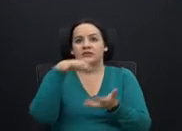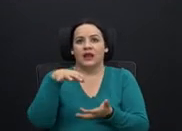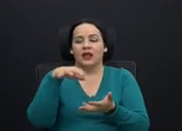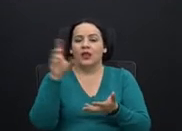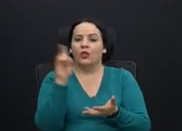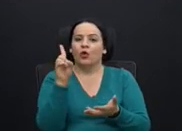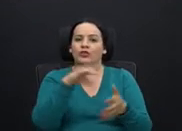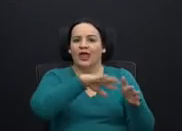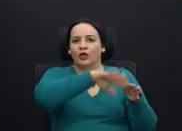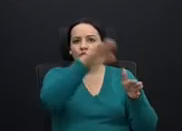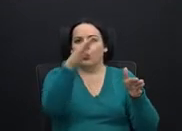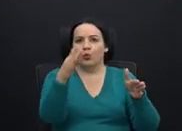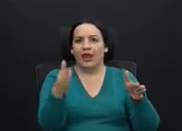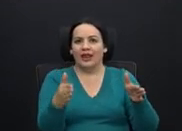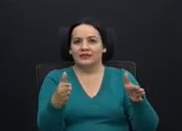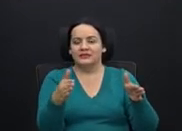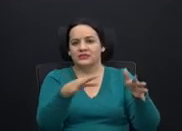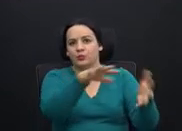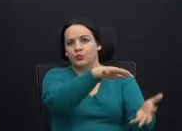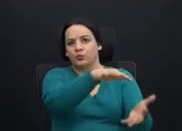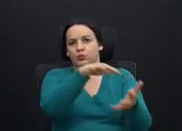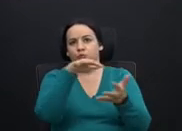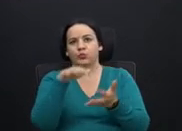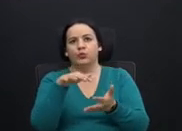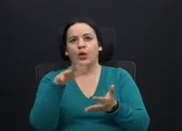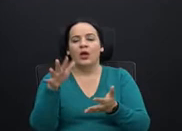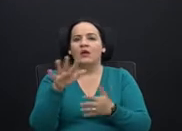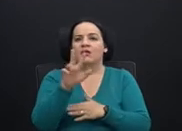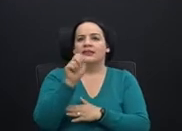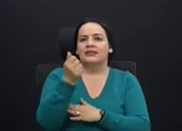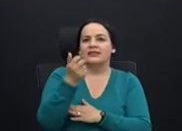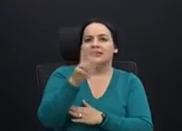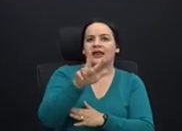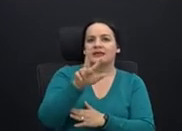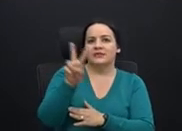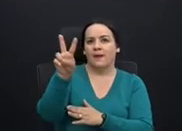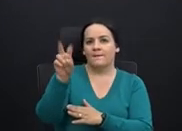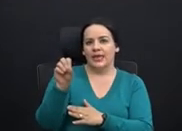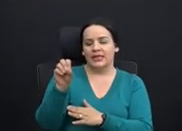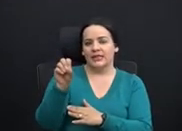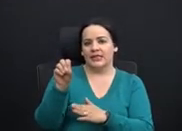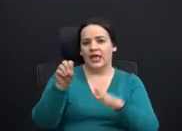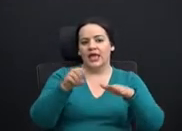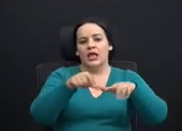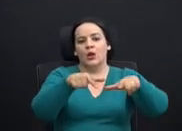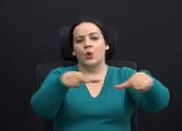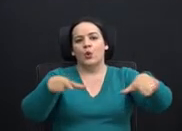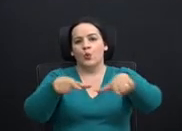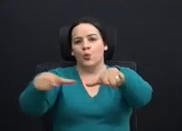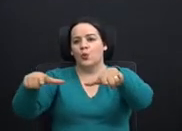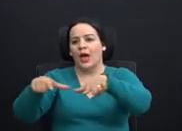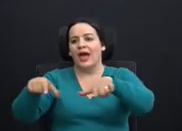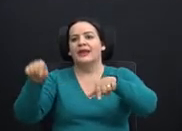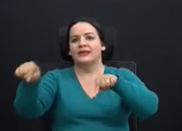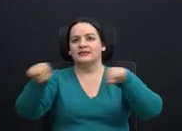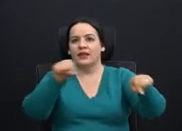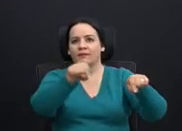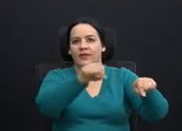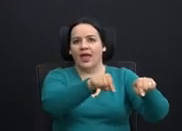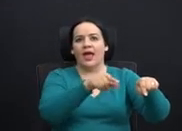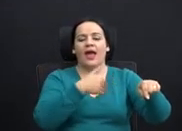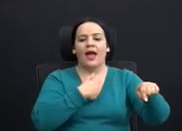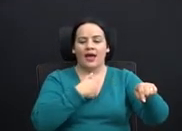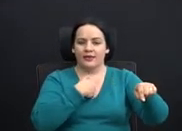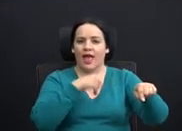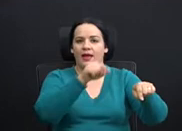túneles. Hay entre 13 y 20 sitios donde se tienen lo que se llaman las rastras, y